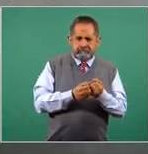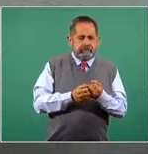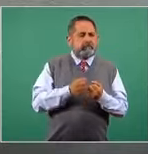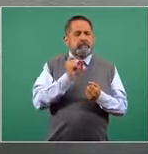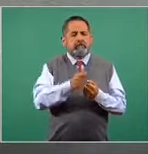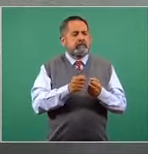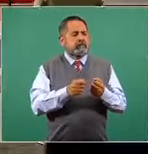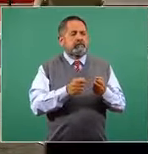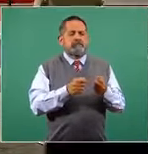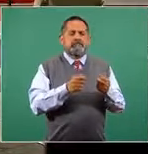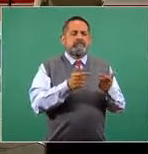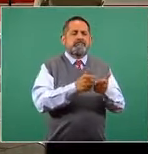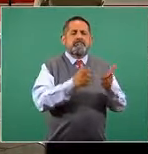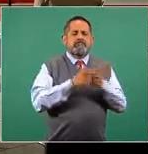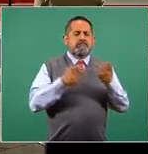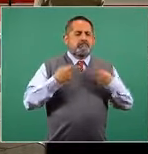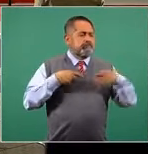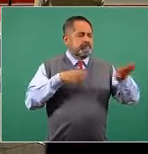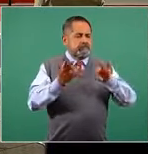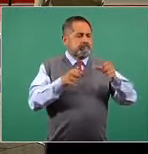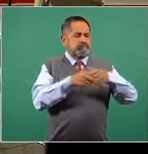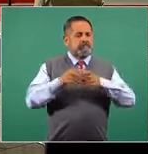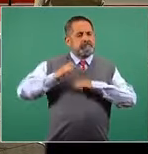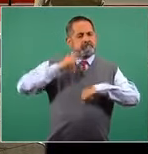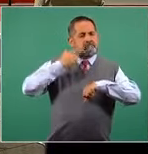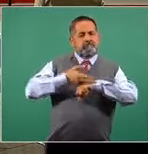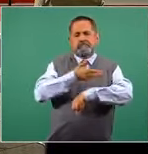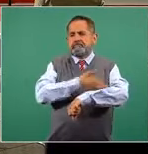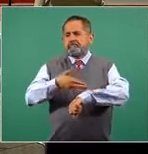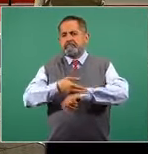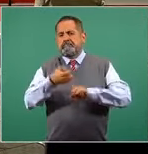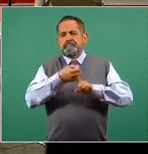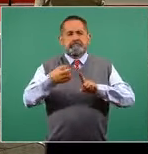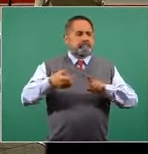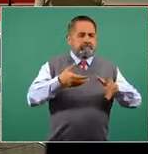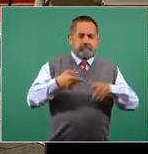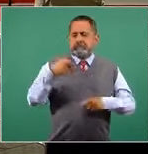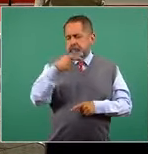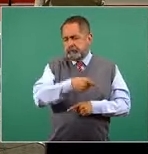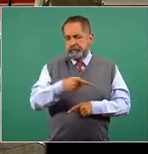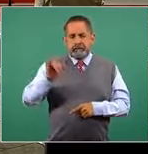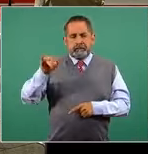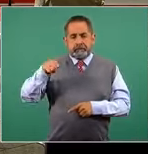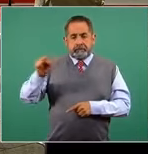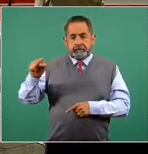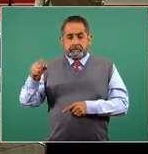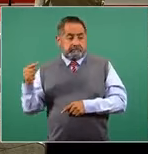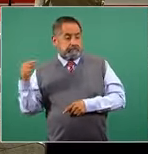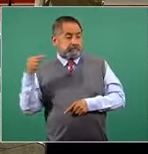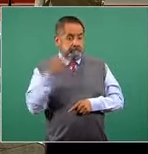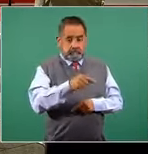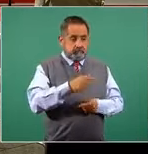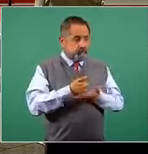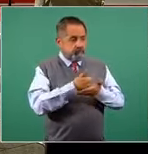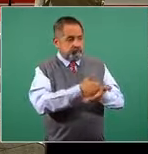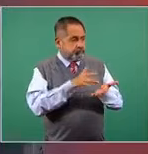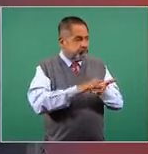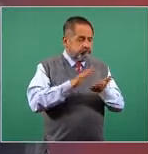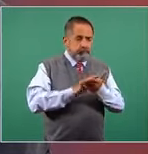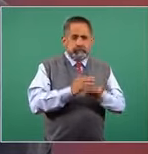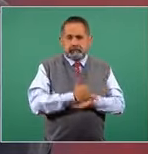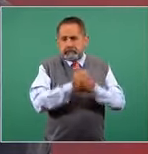de personas que son los quienes conducen el proceso, y ahí el Instituto Mexicano del Seguro Social estará brindando asistencia